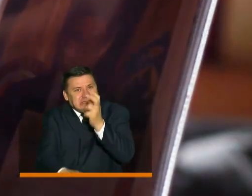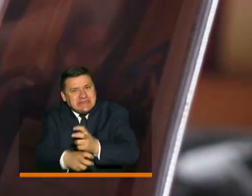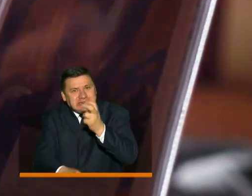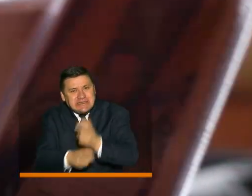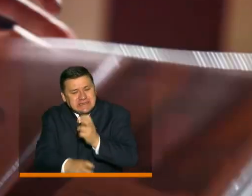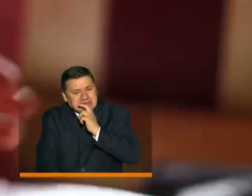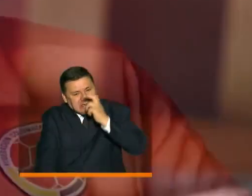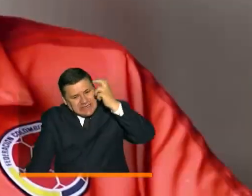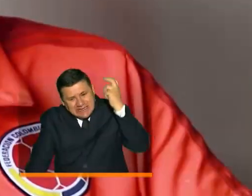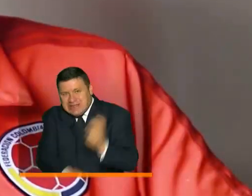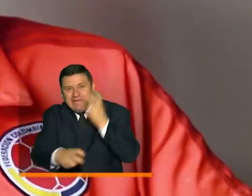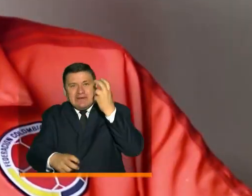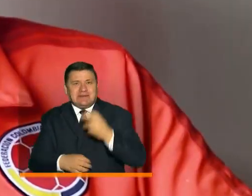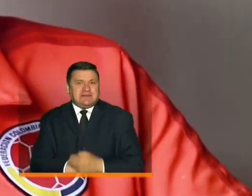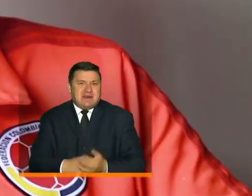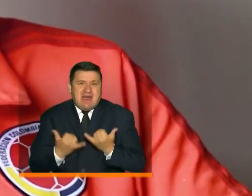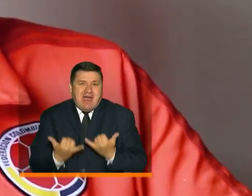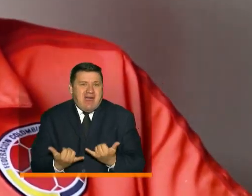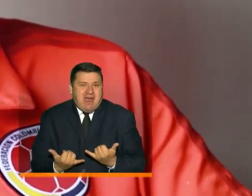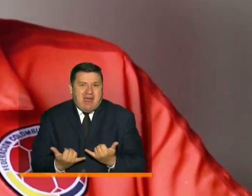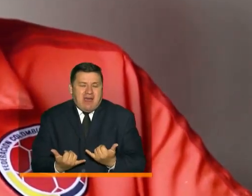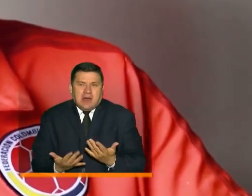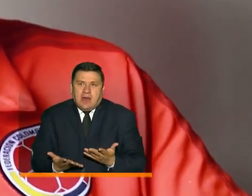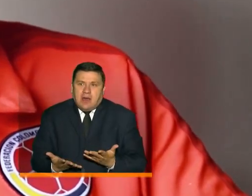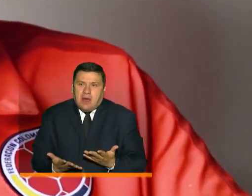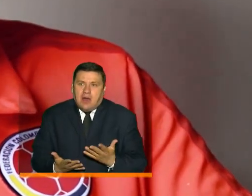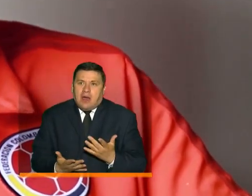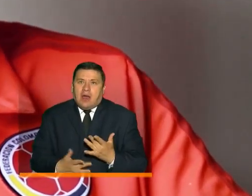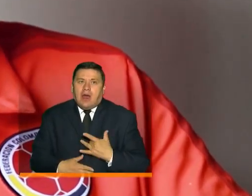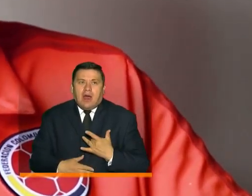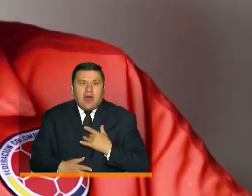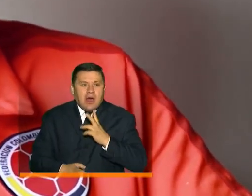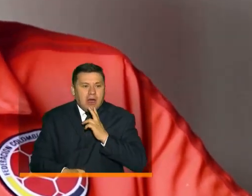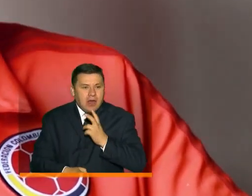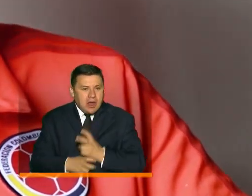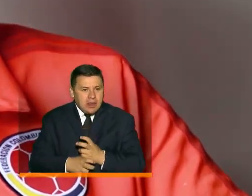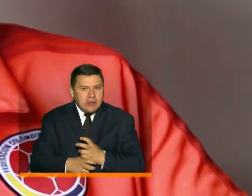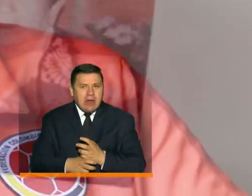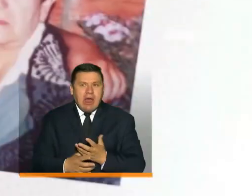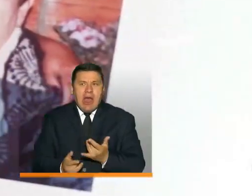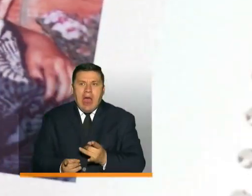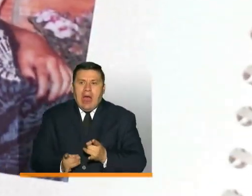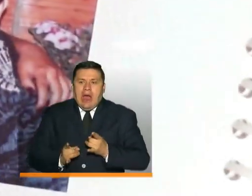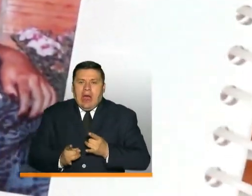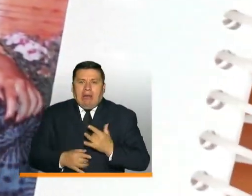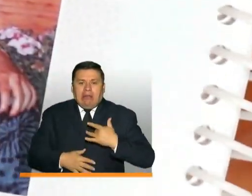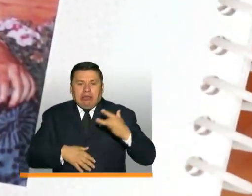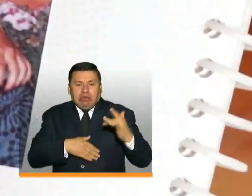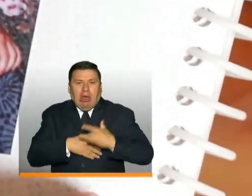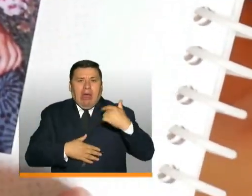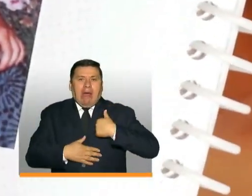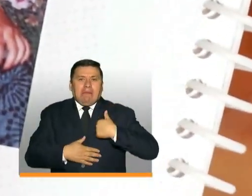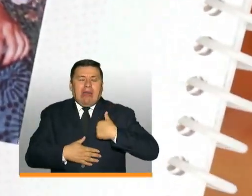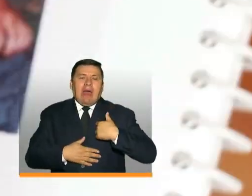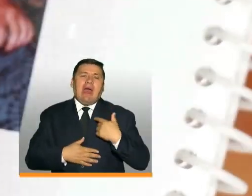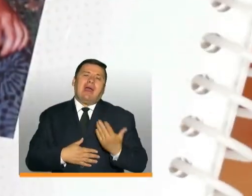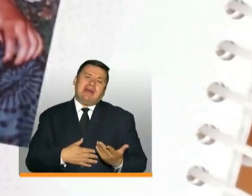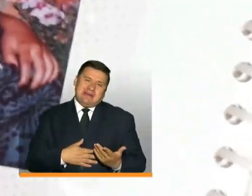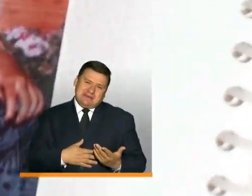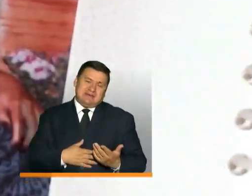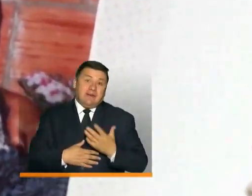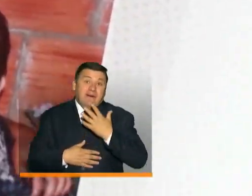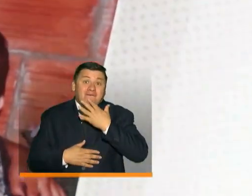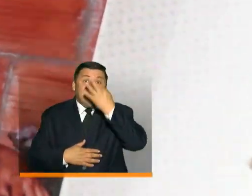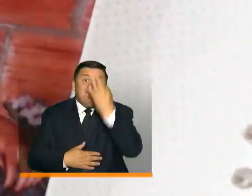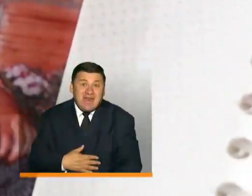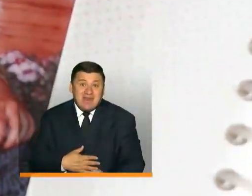muy complicada. Hasta el momento que uno lo vive, se da cuenta lo difícil y lo compleja que es esta enfermedad. Es totalmente real.